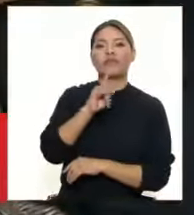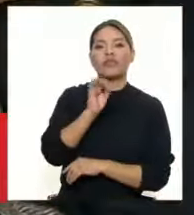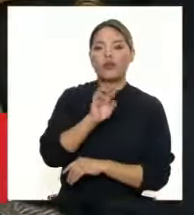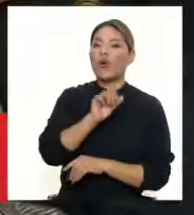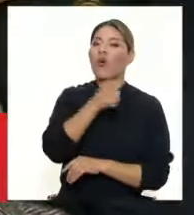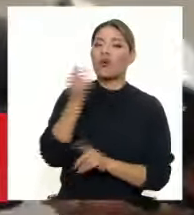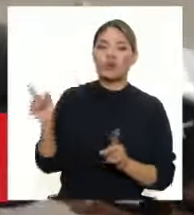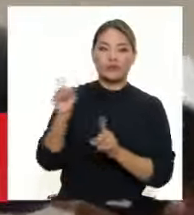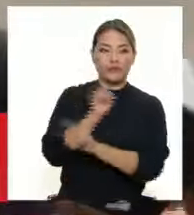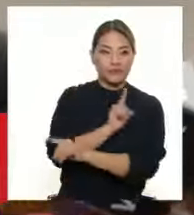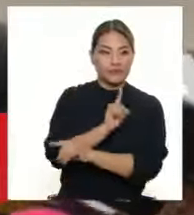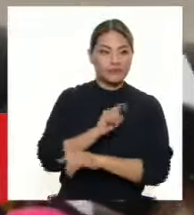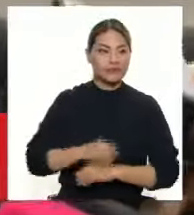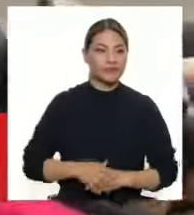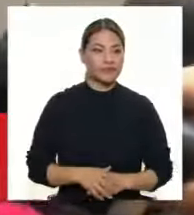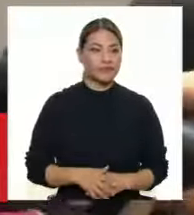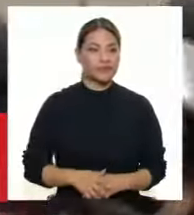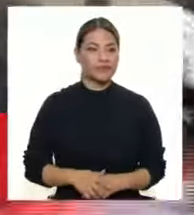Sanabria.